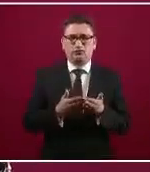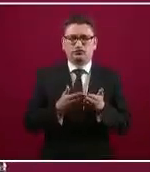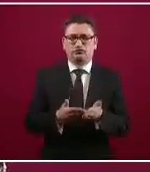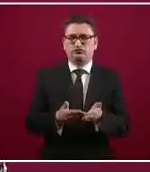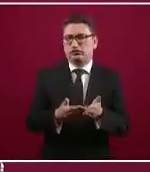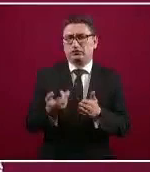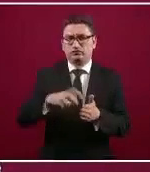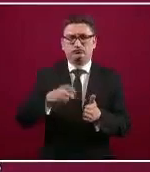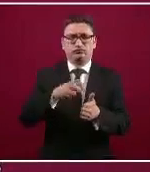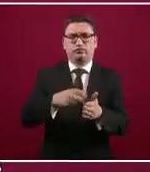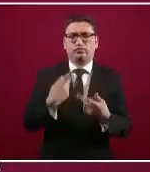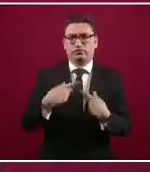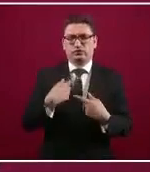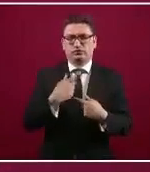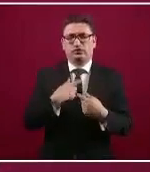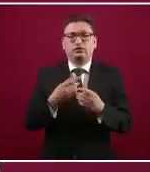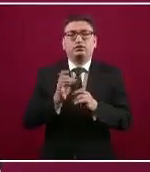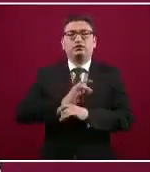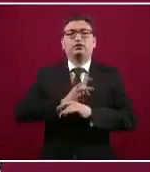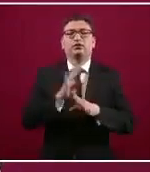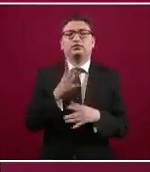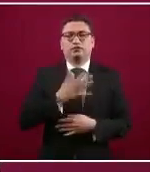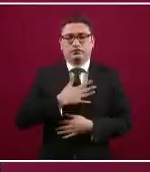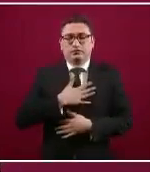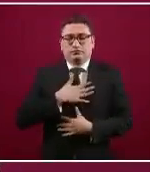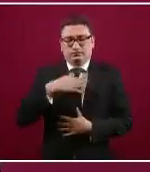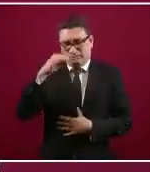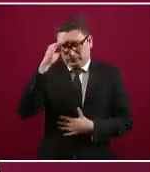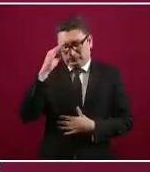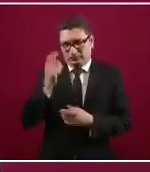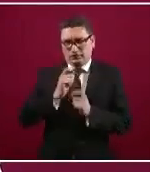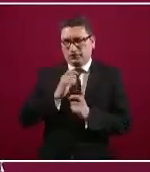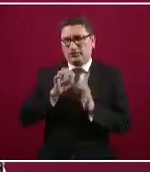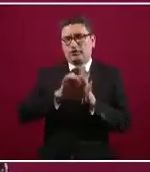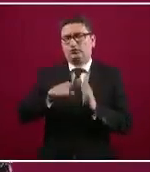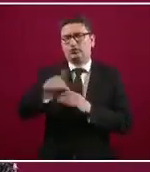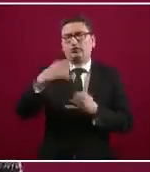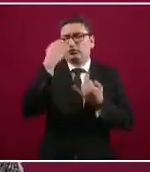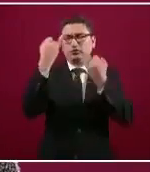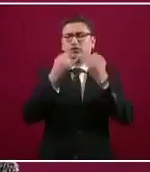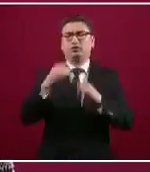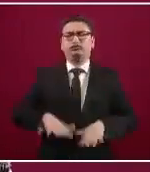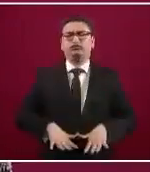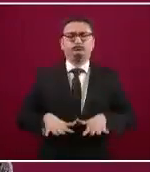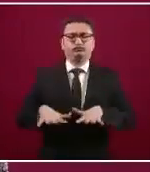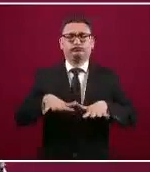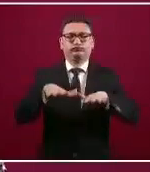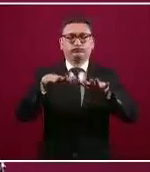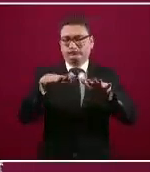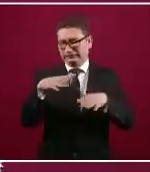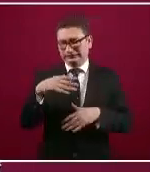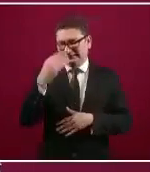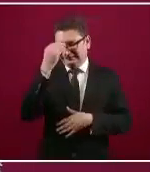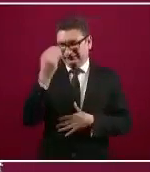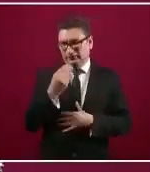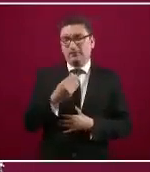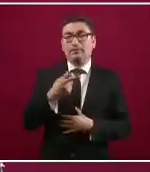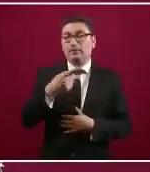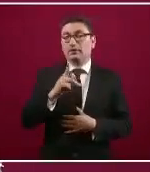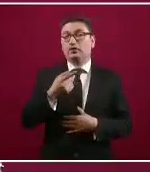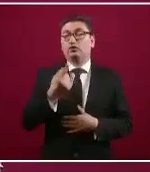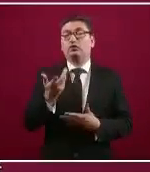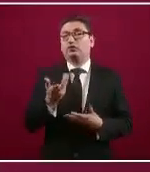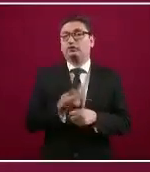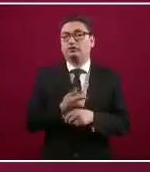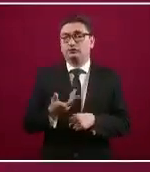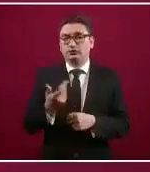¿Qué íbamos a hacer? A mí en particular me tocó, imagínense que hay una inundación, uno dice, bueno, sí, qué terror, pero una de las cosas que no funcionarían